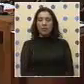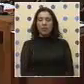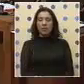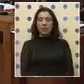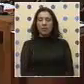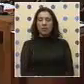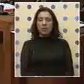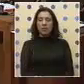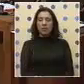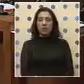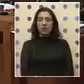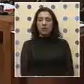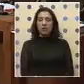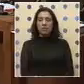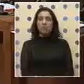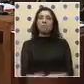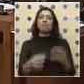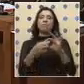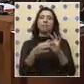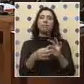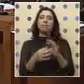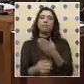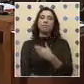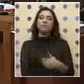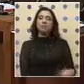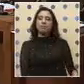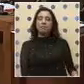Ahí está. Muchas gracias, presidente.